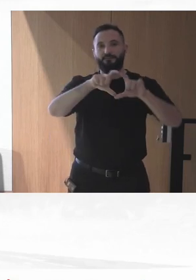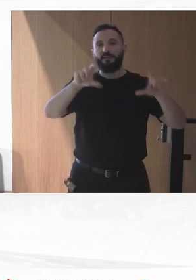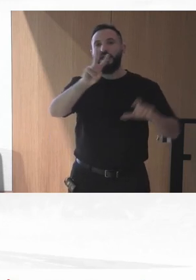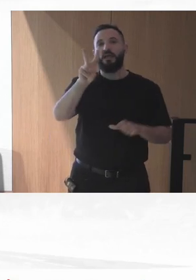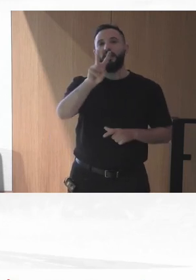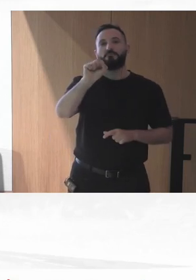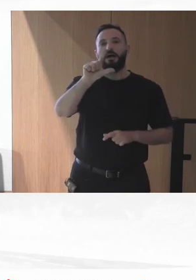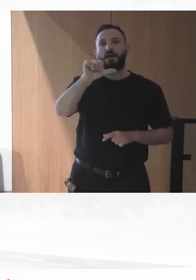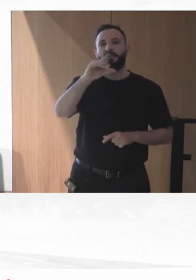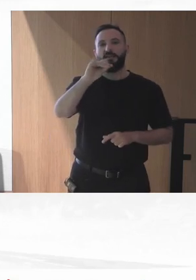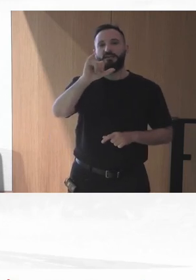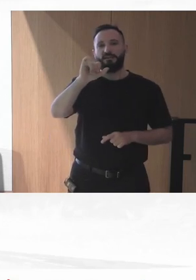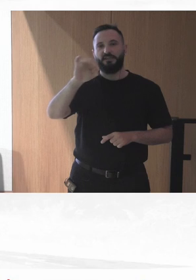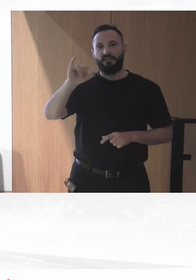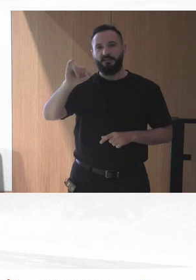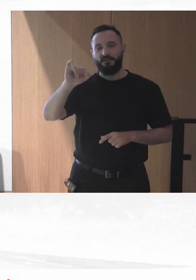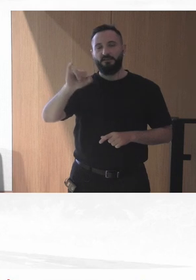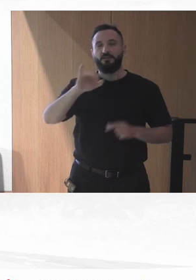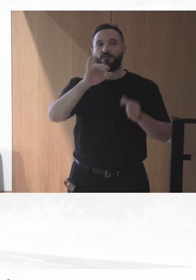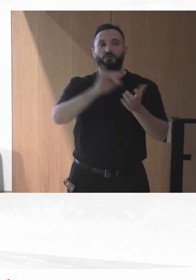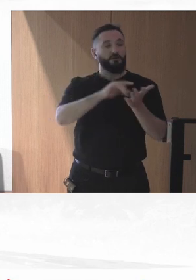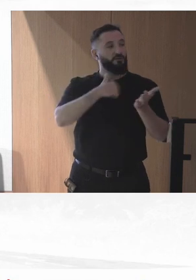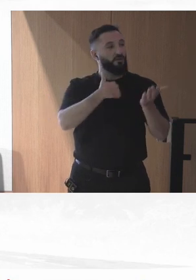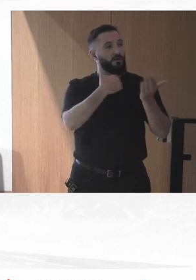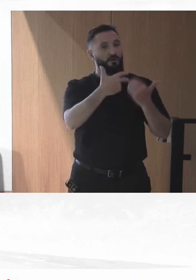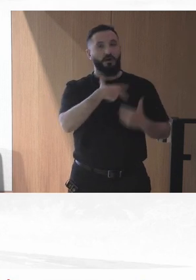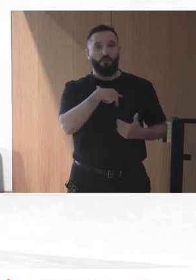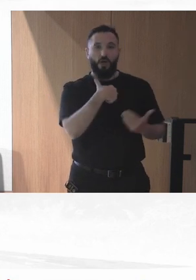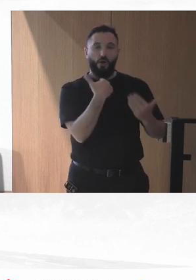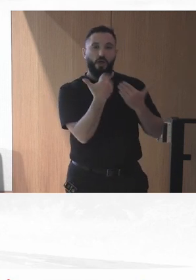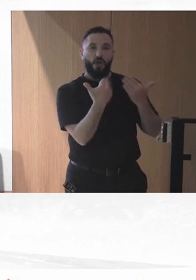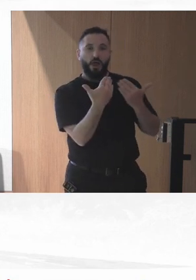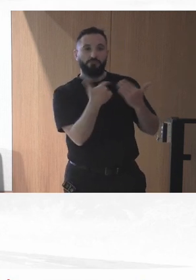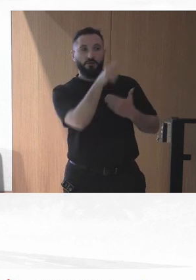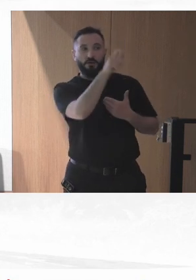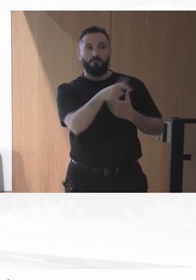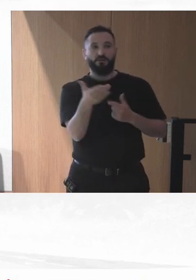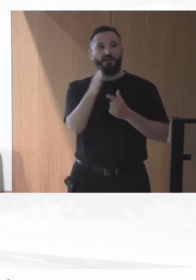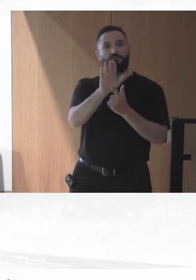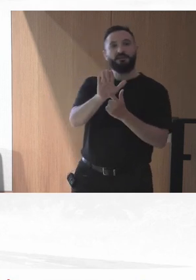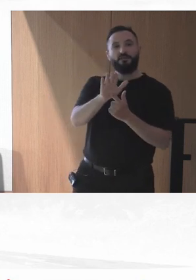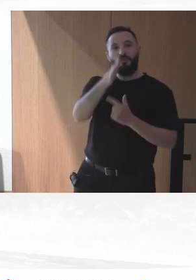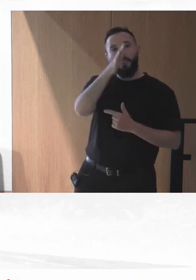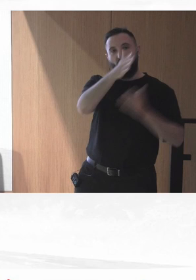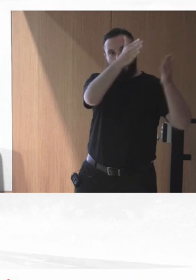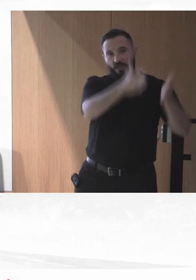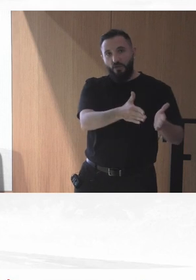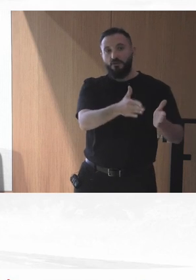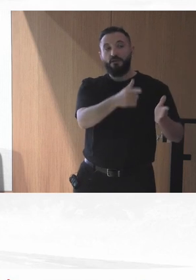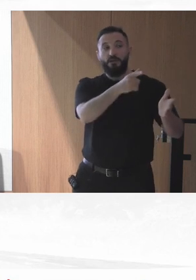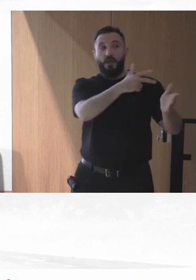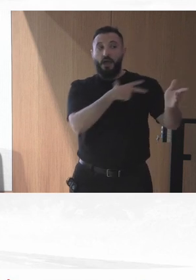Cuando hablo con abogados que representan a acusados, a veces me